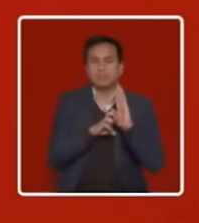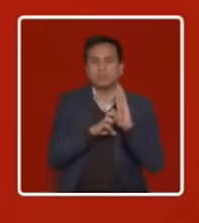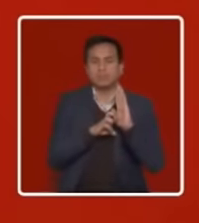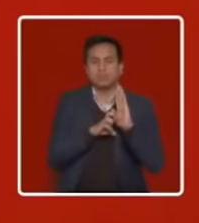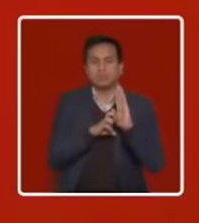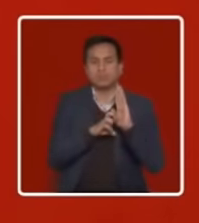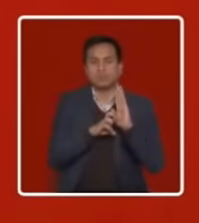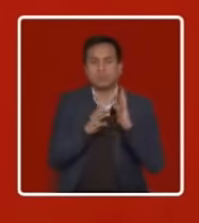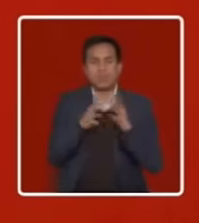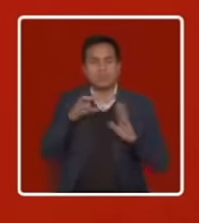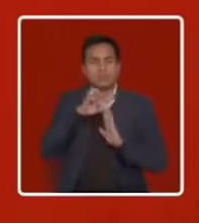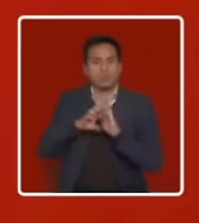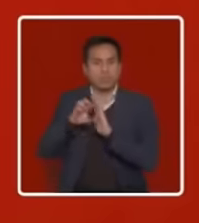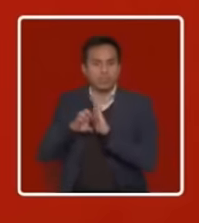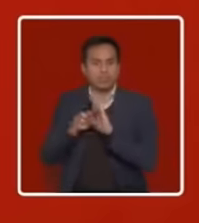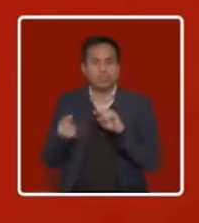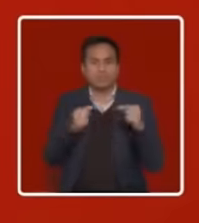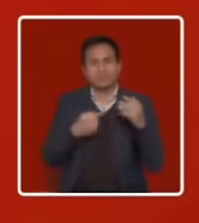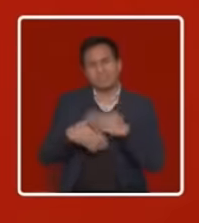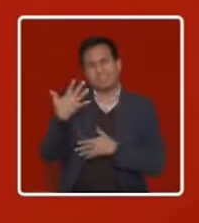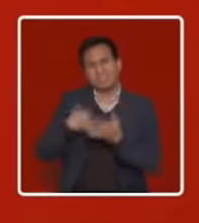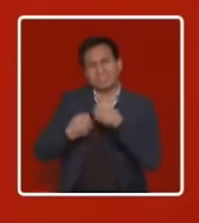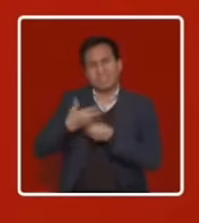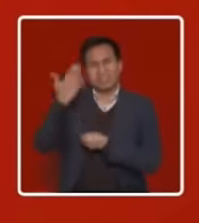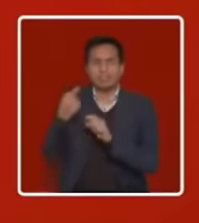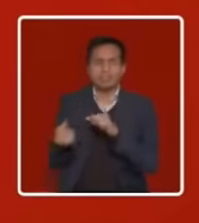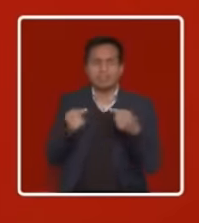como son los grandes proyectos, comenzó a discutirse hace más de 10 años.